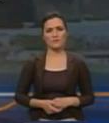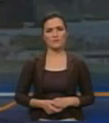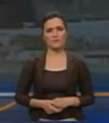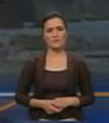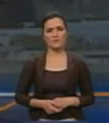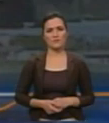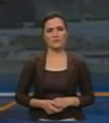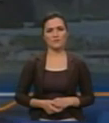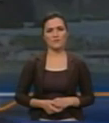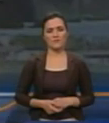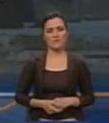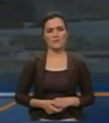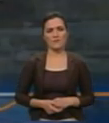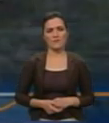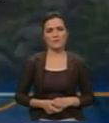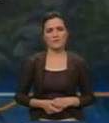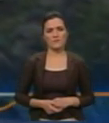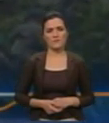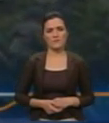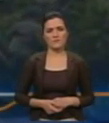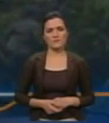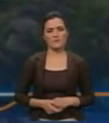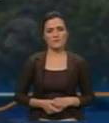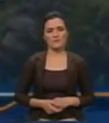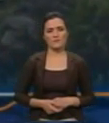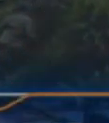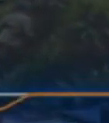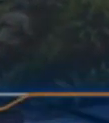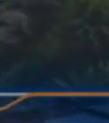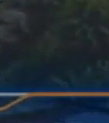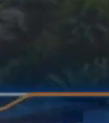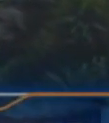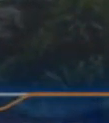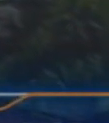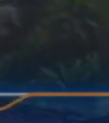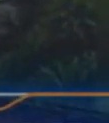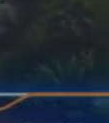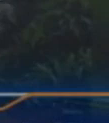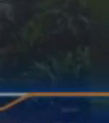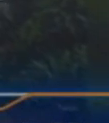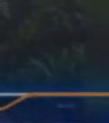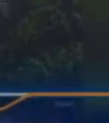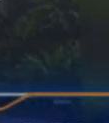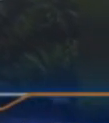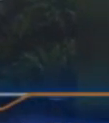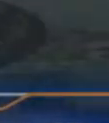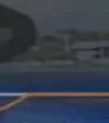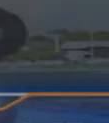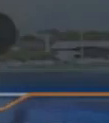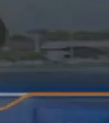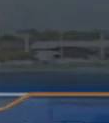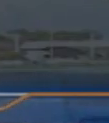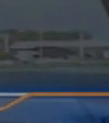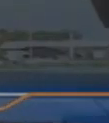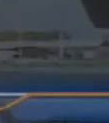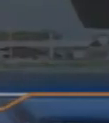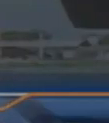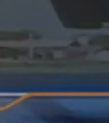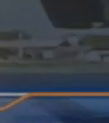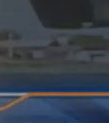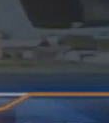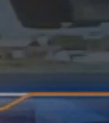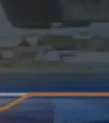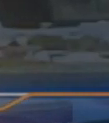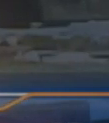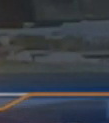Ordóñez Cordero, Gerson Flores Rodríguez, Carlos Alvear Landeta, los capitanes Luis Bolaños Ramírez, Cristian Zambrano Pérez